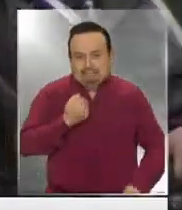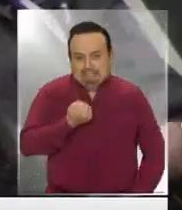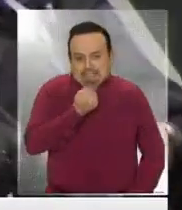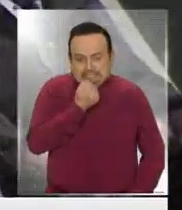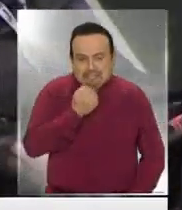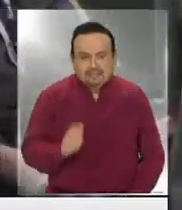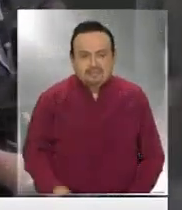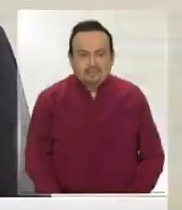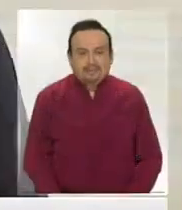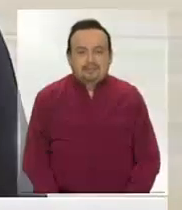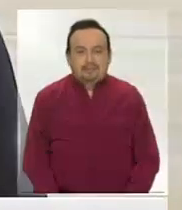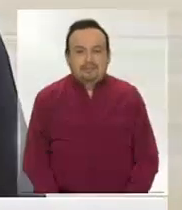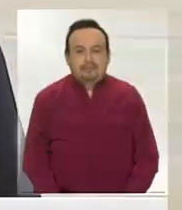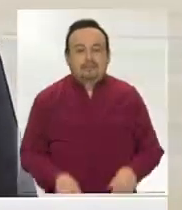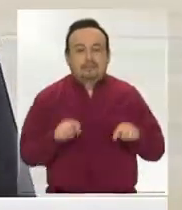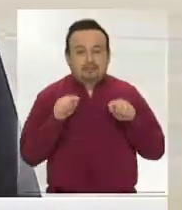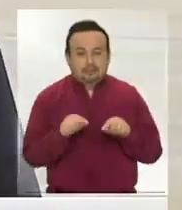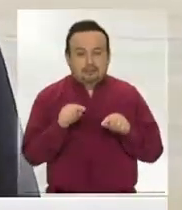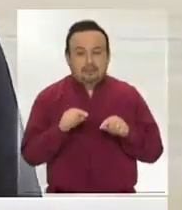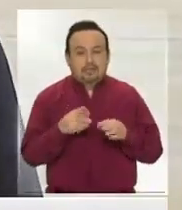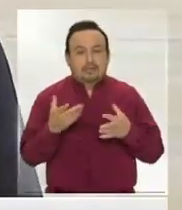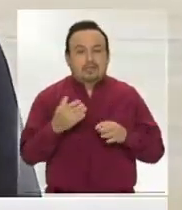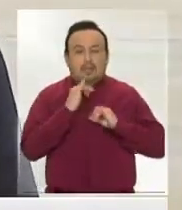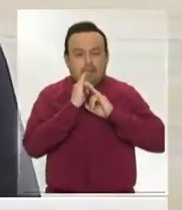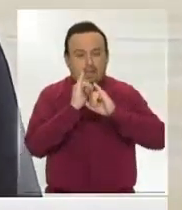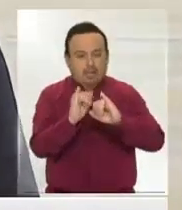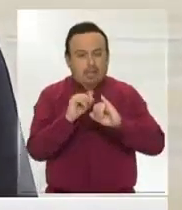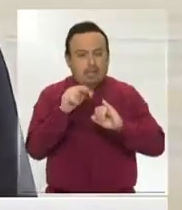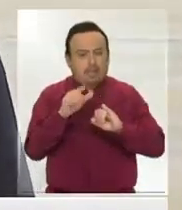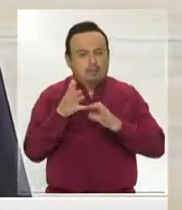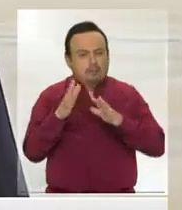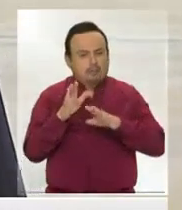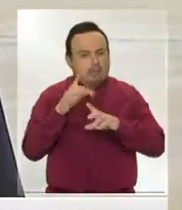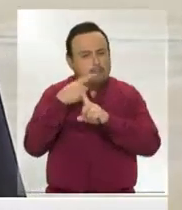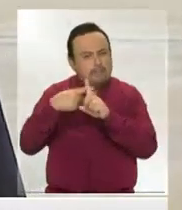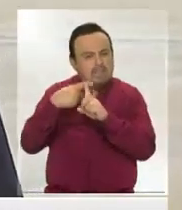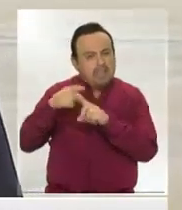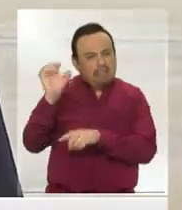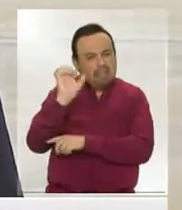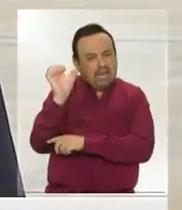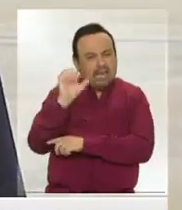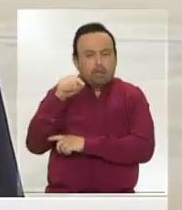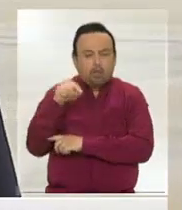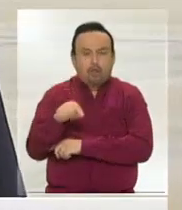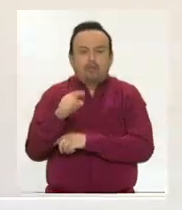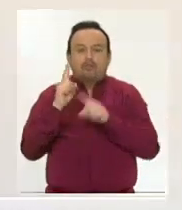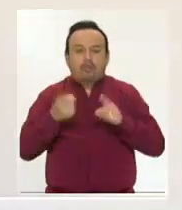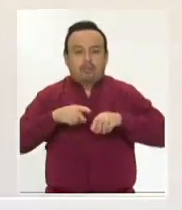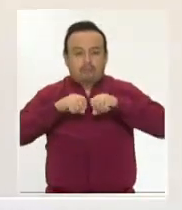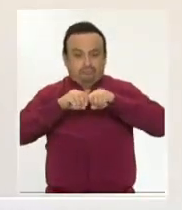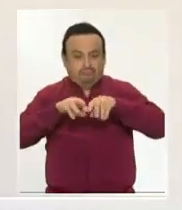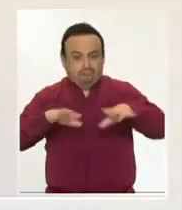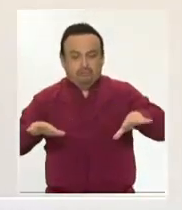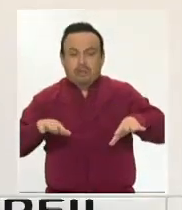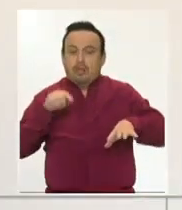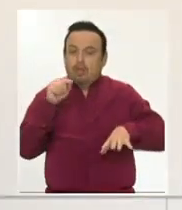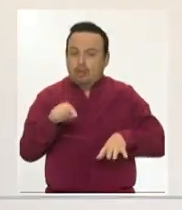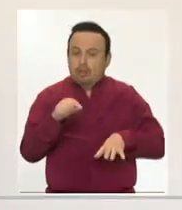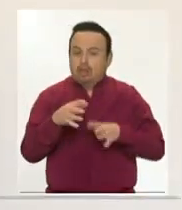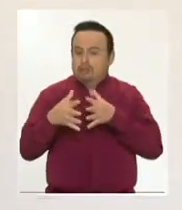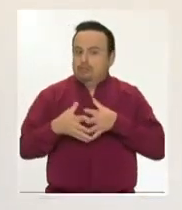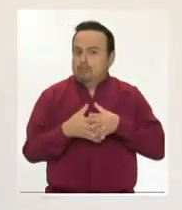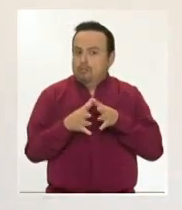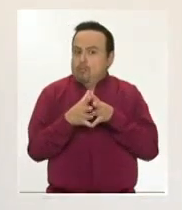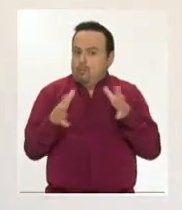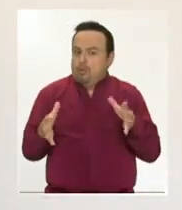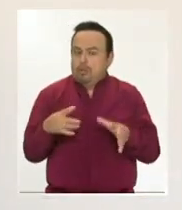realidad. A Trump se le informó de que desde mediados de enero de que la pandemia iba a tener un efecto considerable sobre los Estados